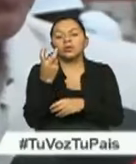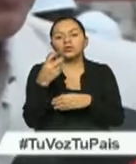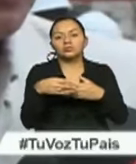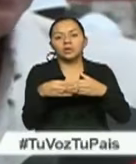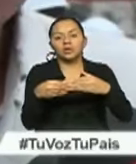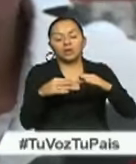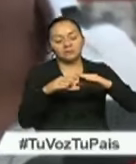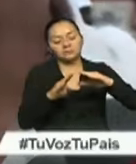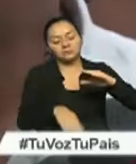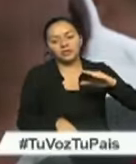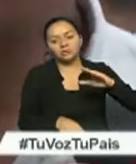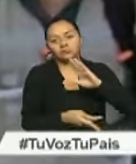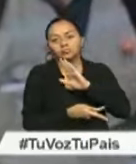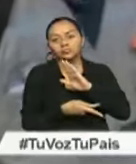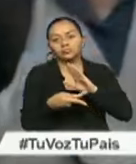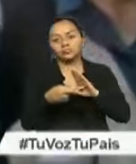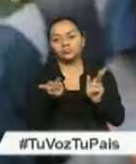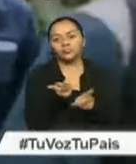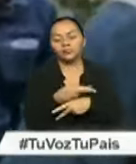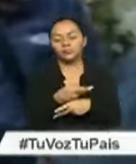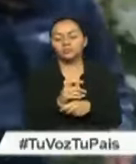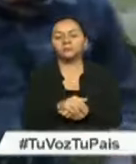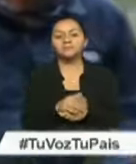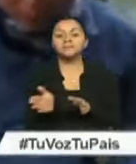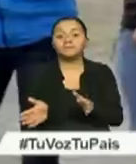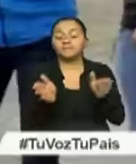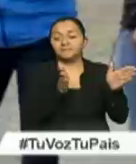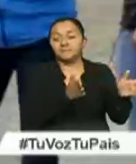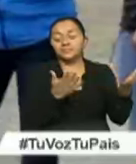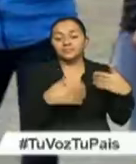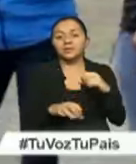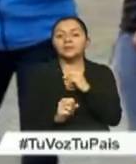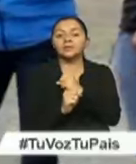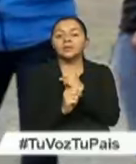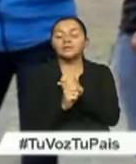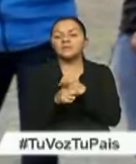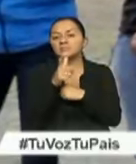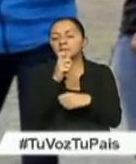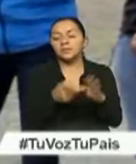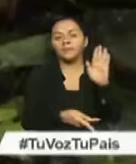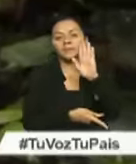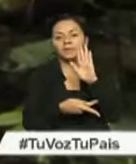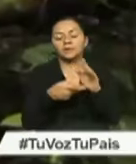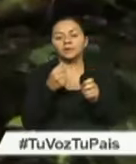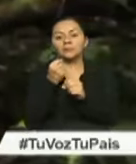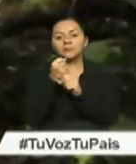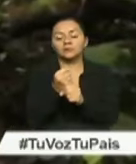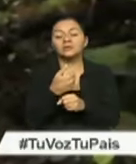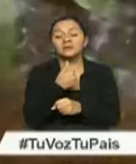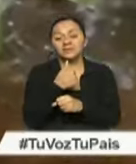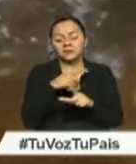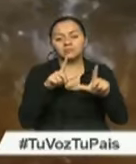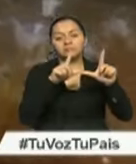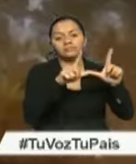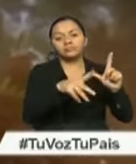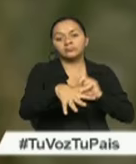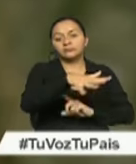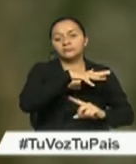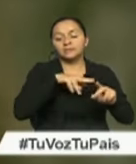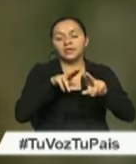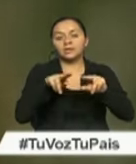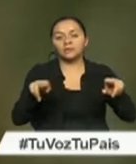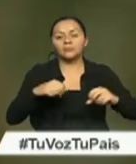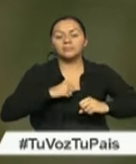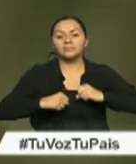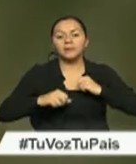$12 por barril. Para la ejecución de esta actividad, Petroamazonas obtuvo licencia ambiental en mayo de